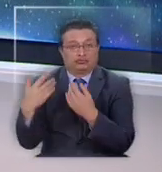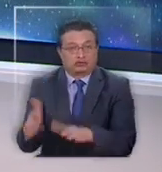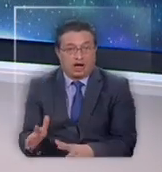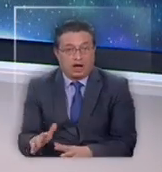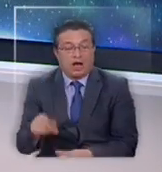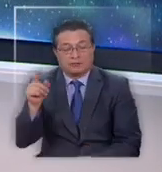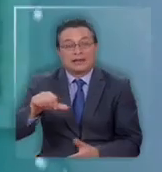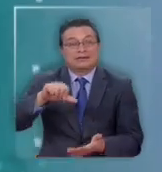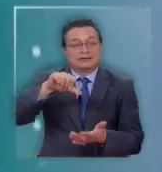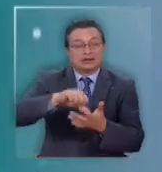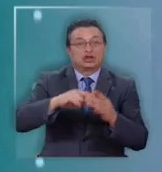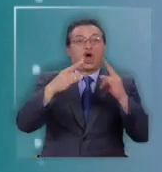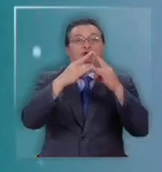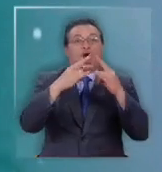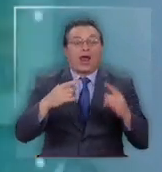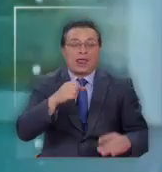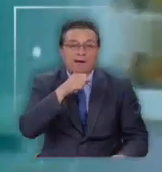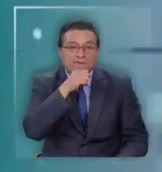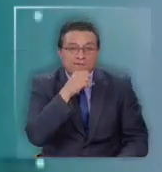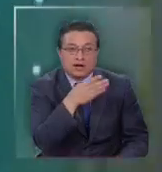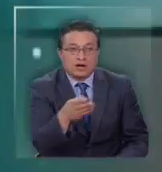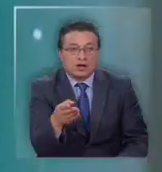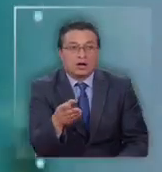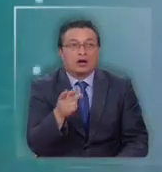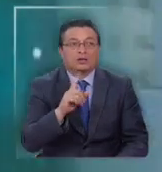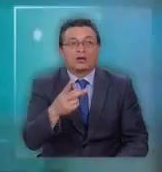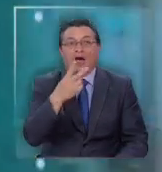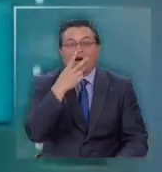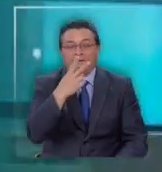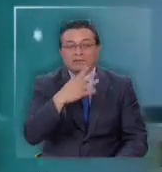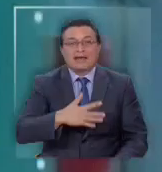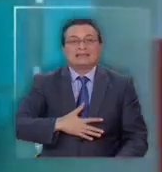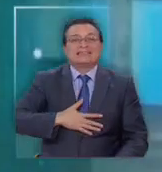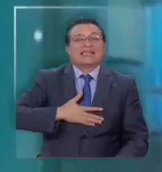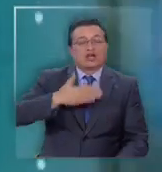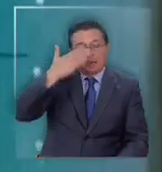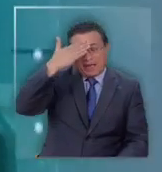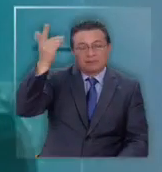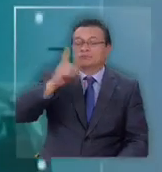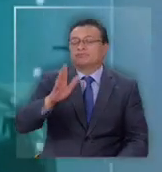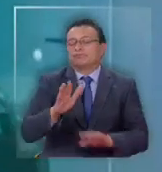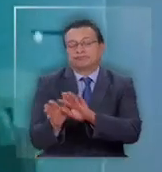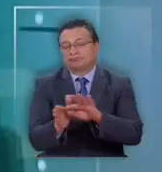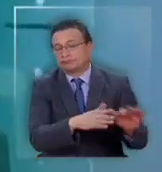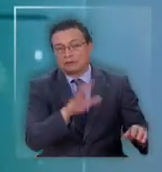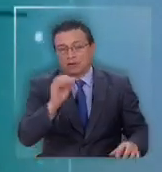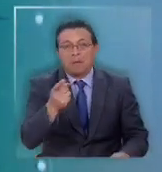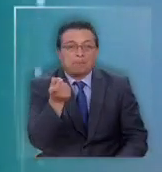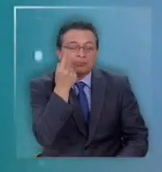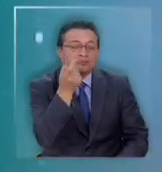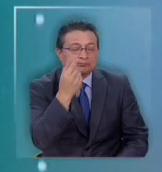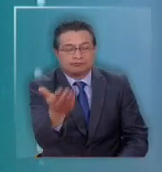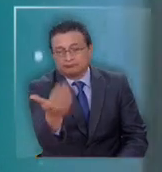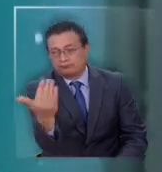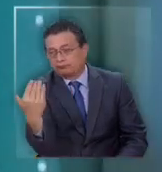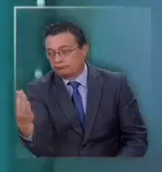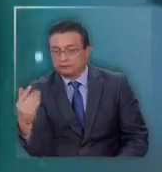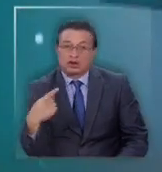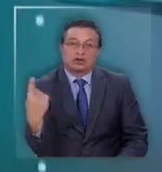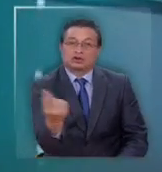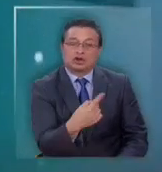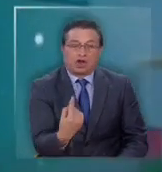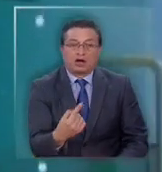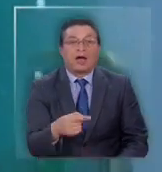en centros hogares de ancianos que ya no vamos a ver los síntomas que escribimos sino que testeamos a un grupo de personas asintomáticas